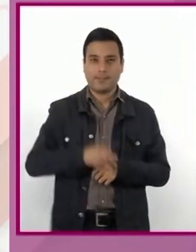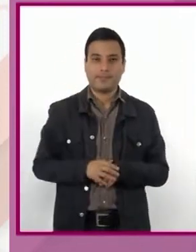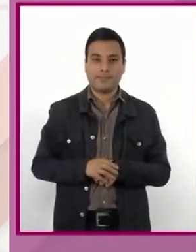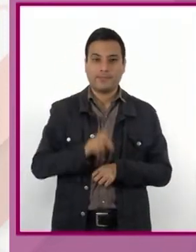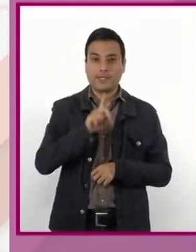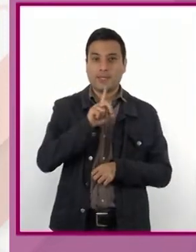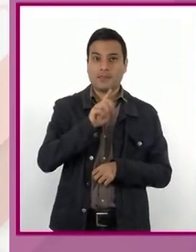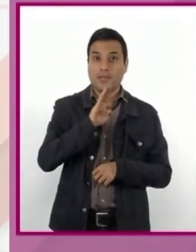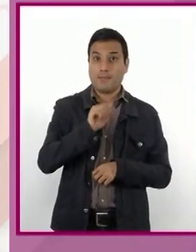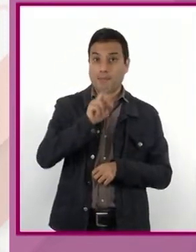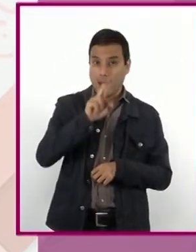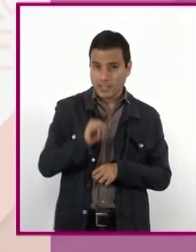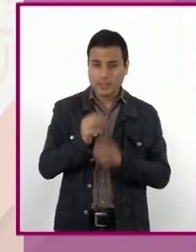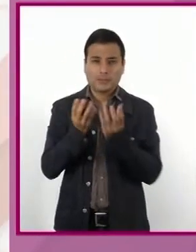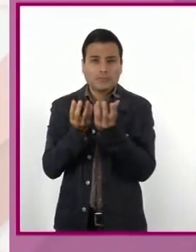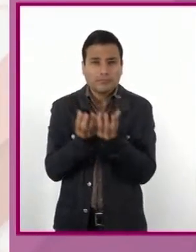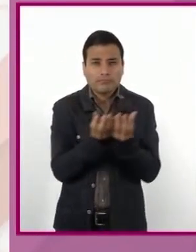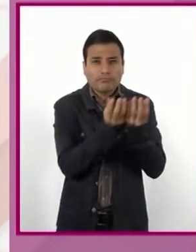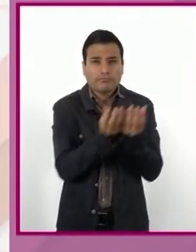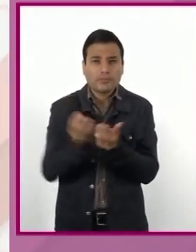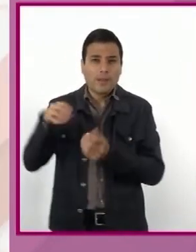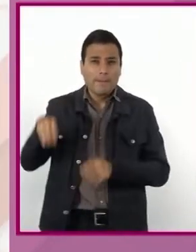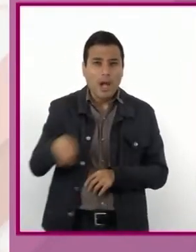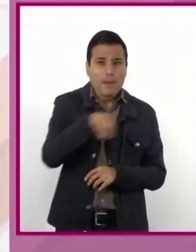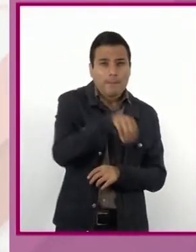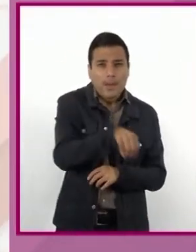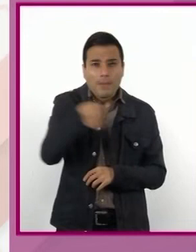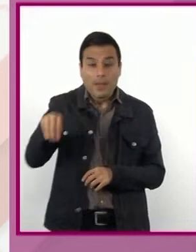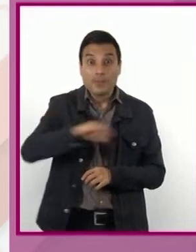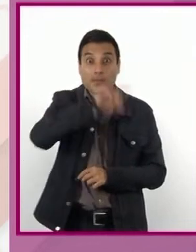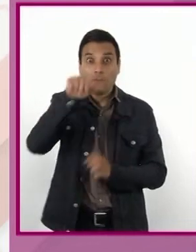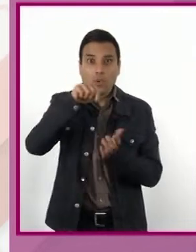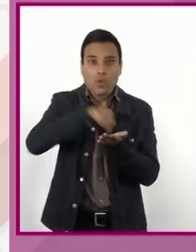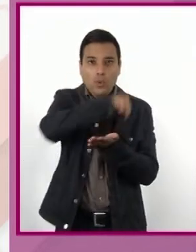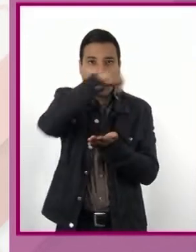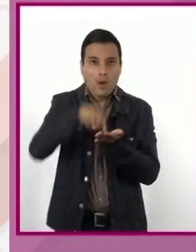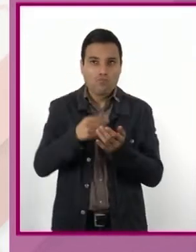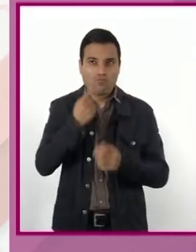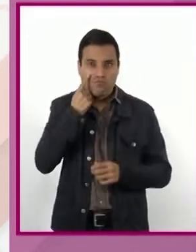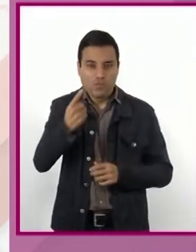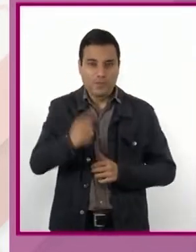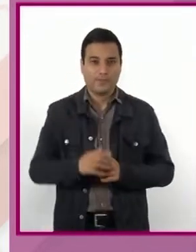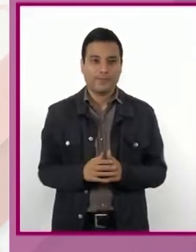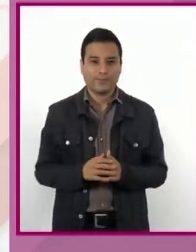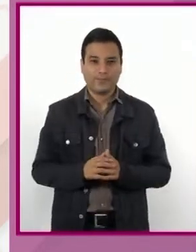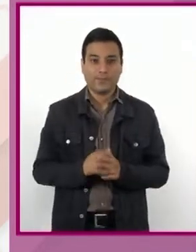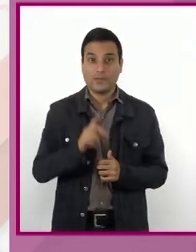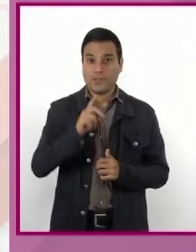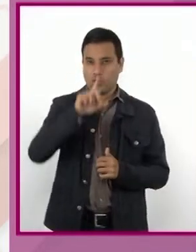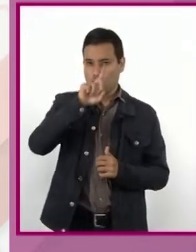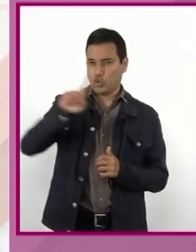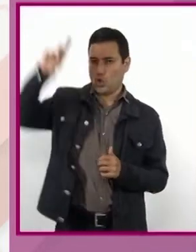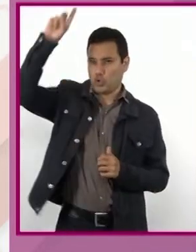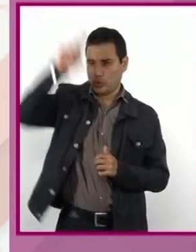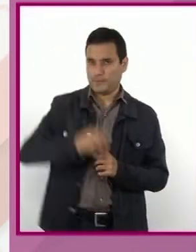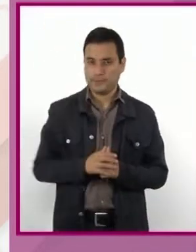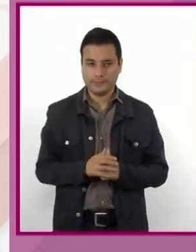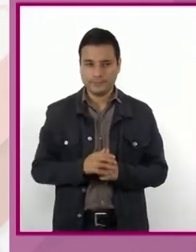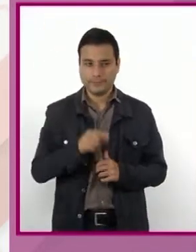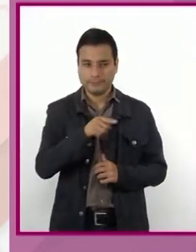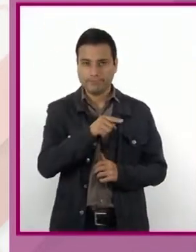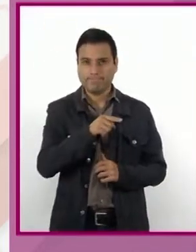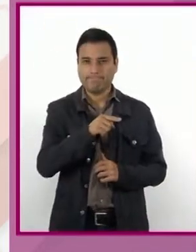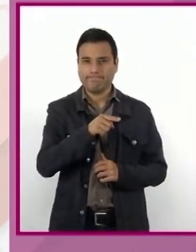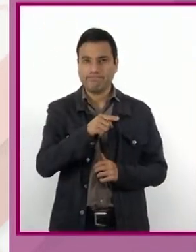viajaron por todo el mundo hasta que encontraron el lugar indicado. Dorime les dio una fuente para